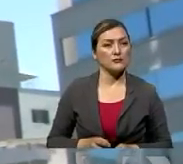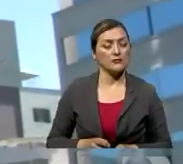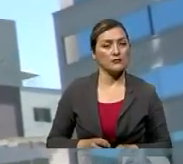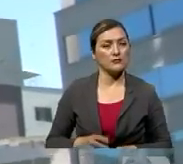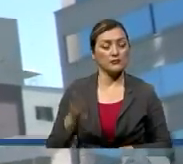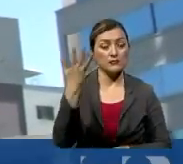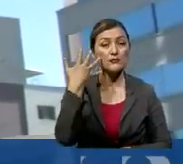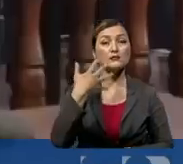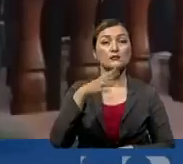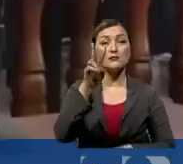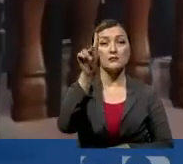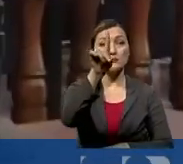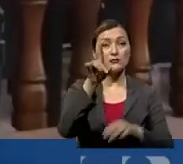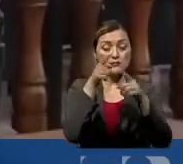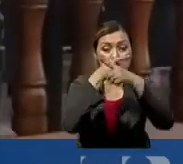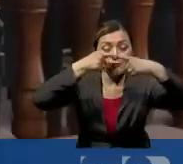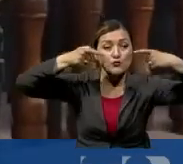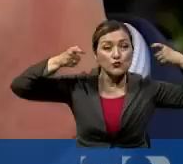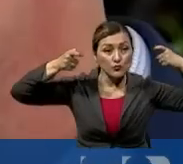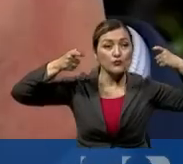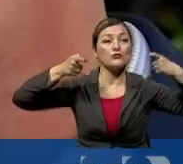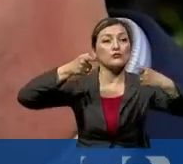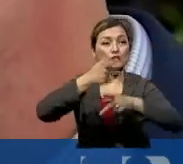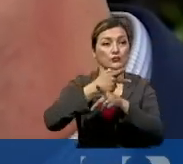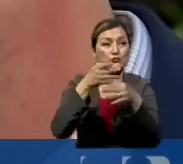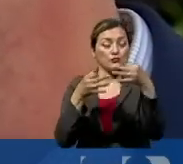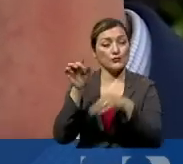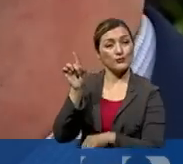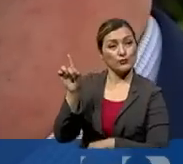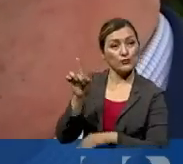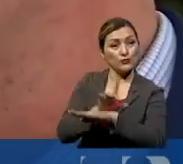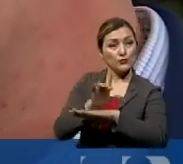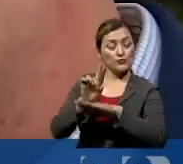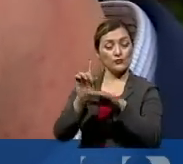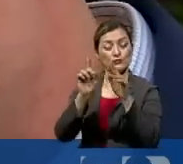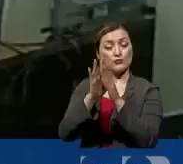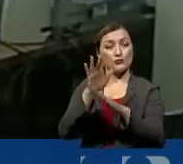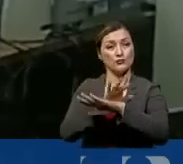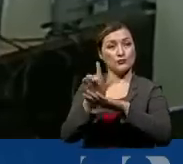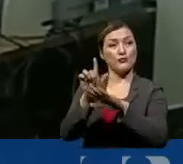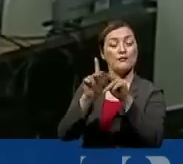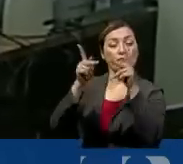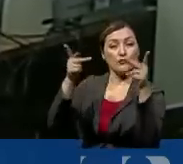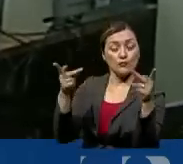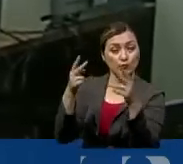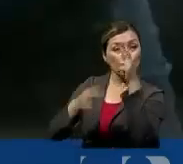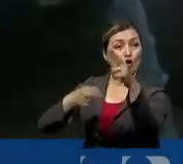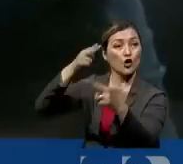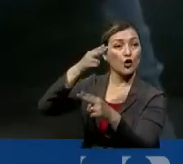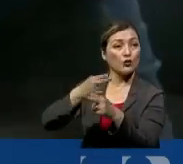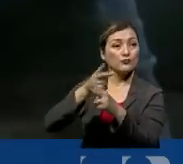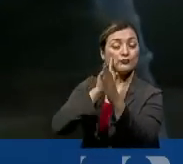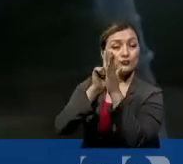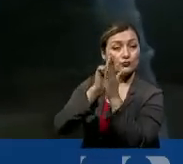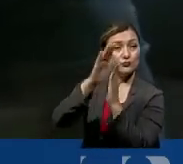El pasado 21 de marzo, ante el Consejo de la Judicatura, César Pérez, directivo de Diario El Universo, presentó una denuncia contra